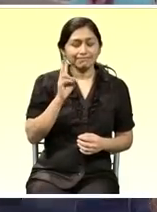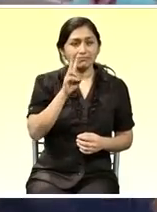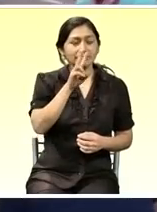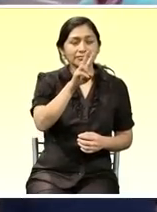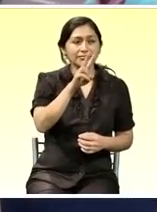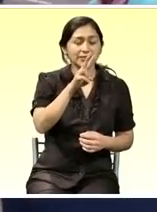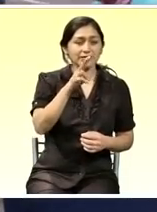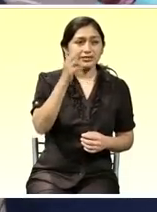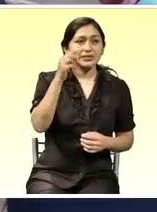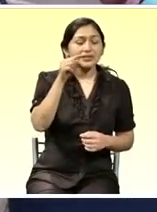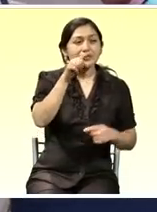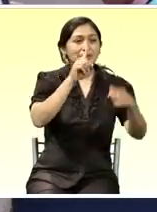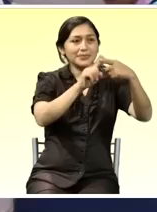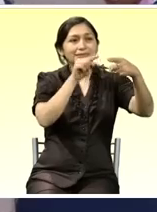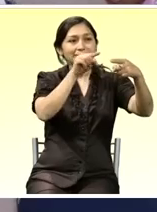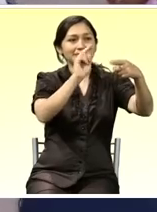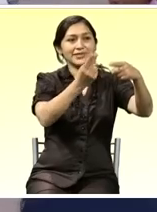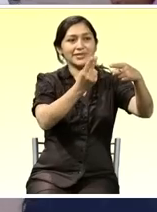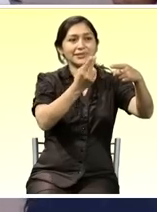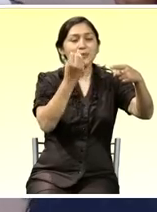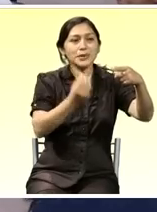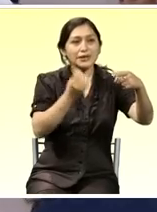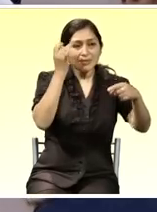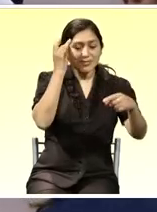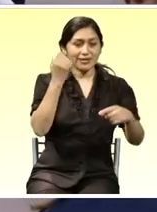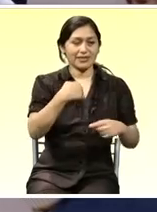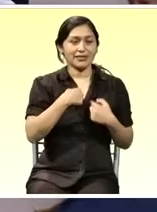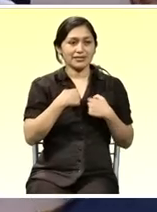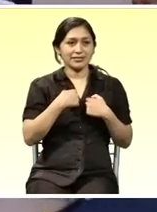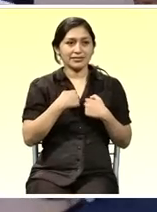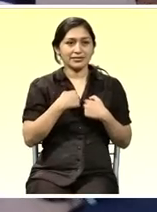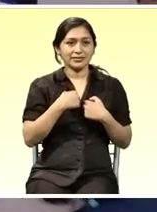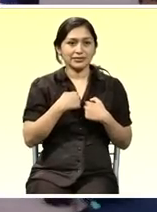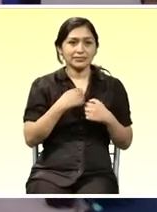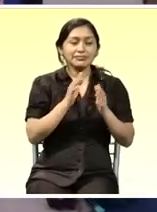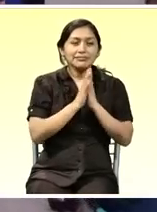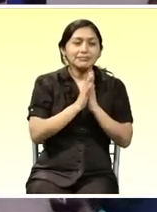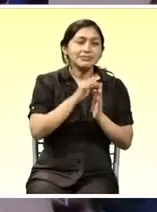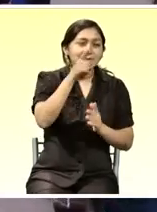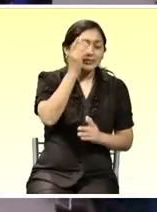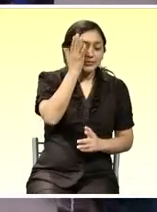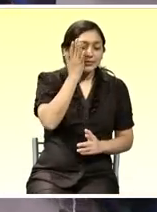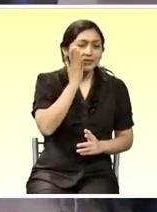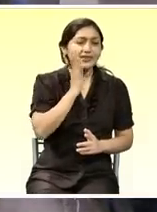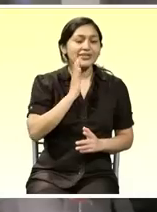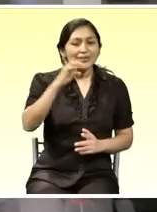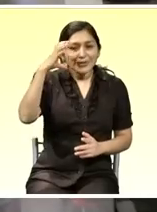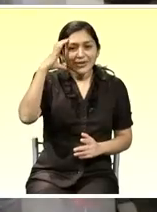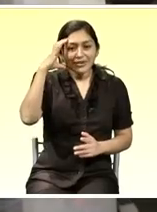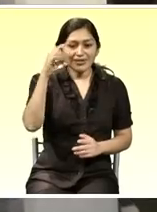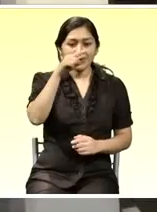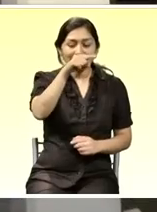has muerto para perdonarme. Piadoso Jesús, no olvides que por mí fue tu